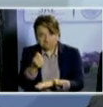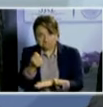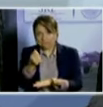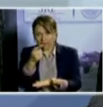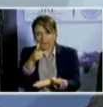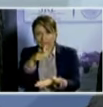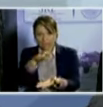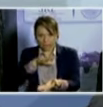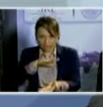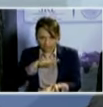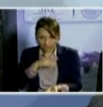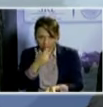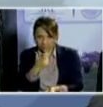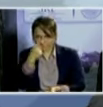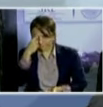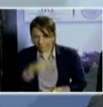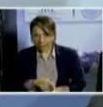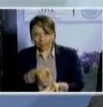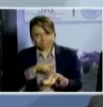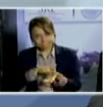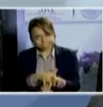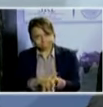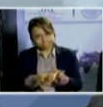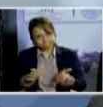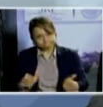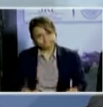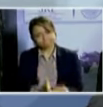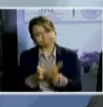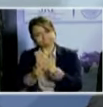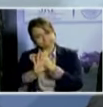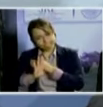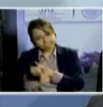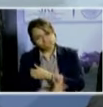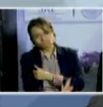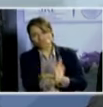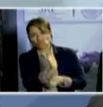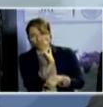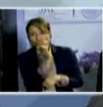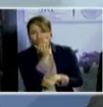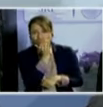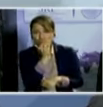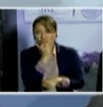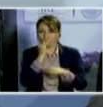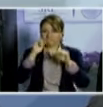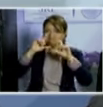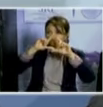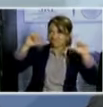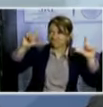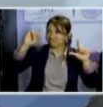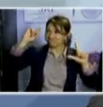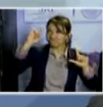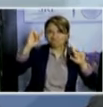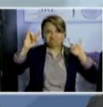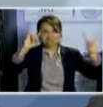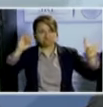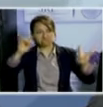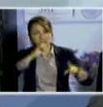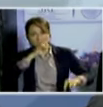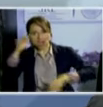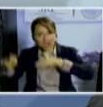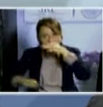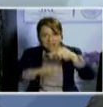prevención en muchos casos hecha con anuncios y muy pocas sustancias, y nada o casi nada en